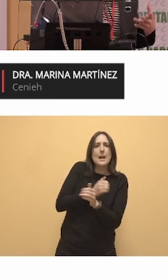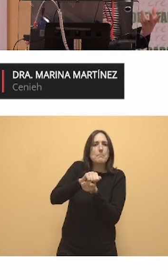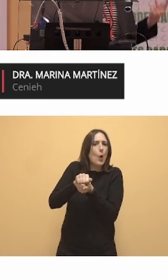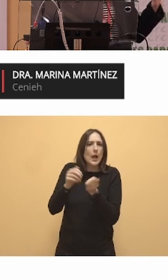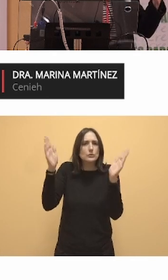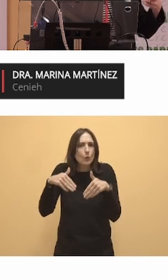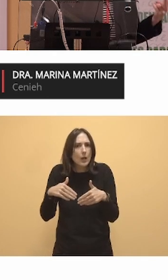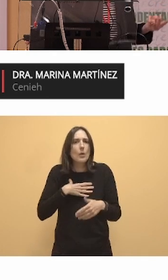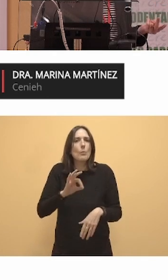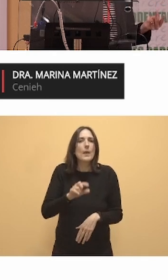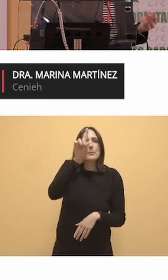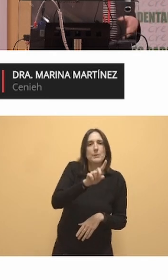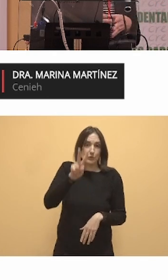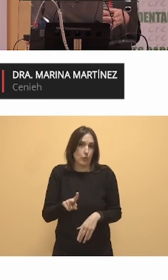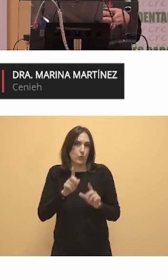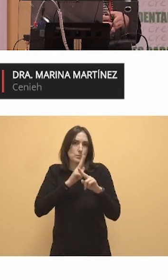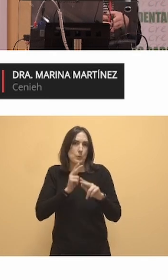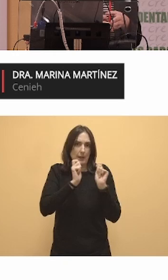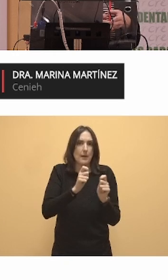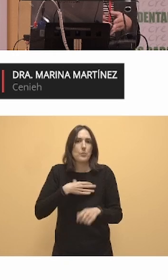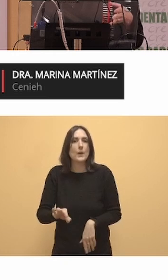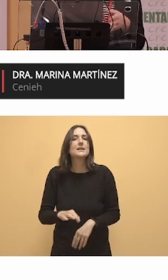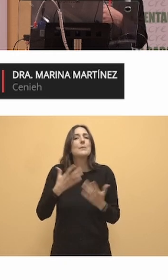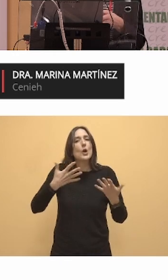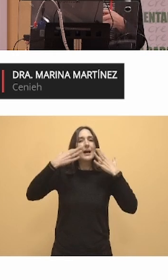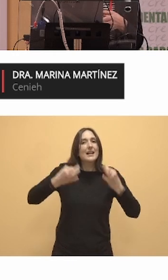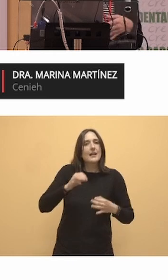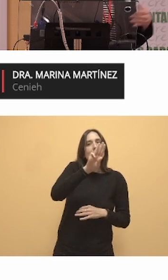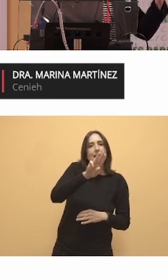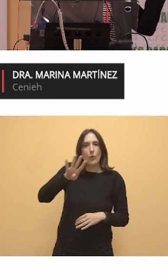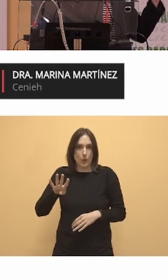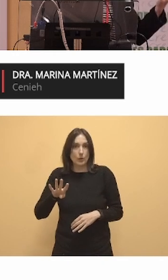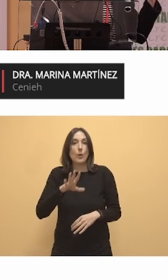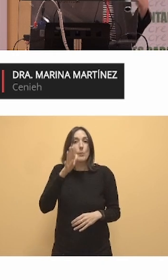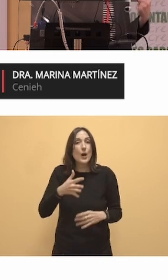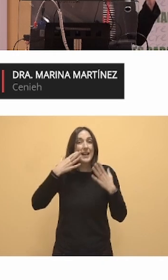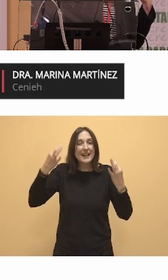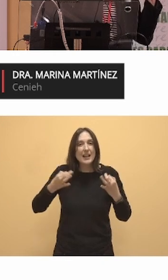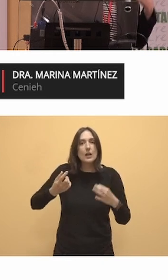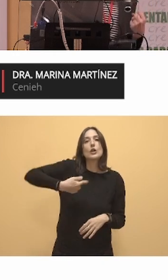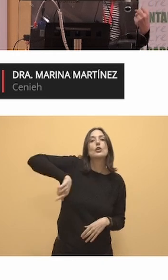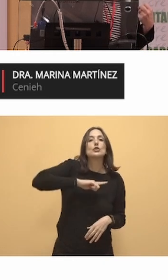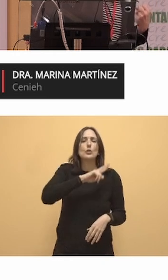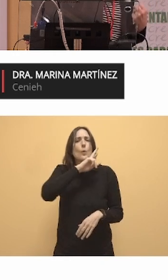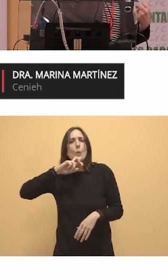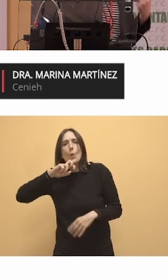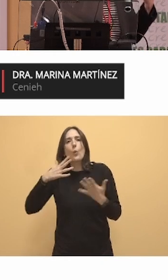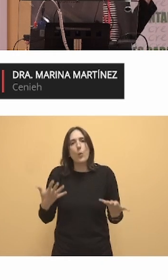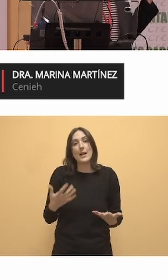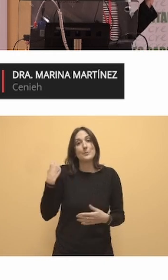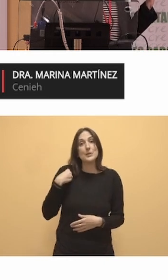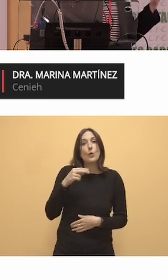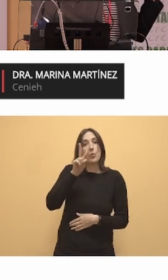evidentemente se pueden llamar el primer y segundo premolar, pero lo correcto sería decir el tercer y el cuarto, porque lo que realmente nosotros hemos conservado son esos